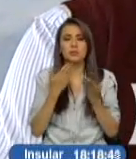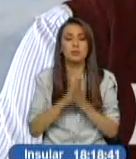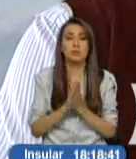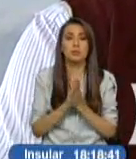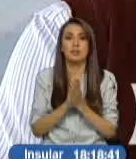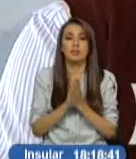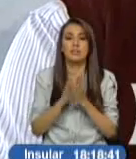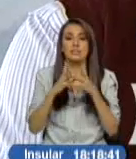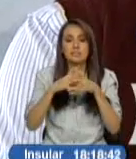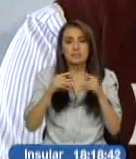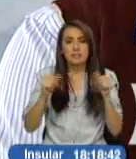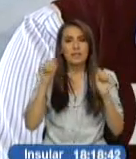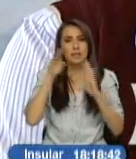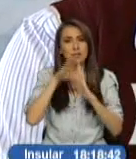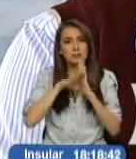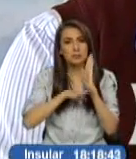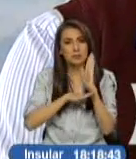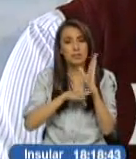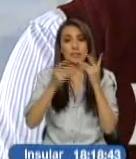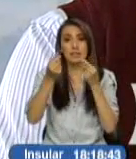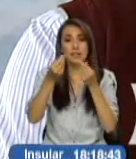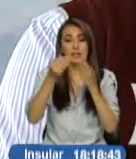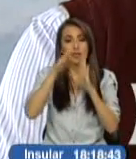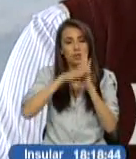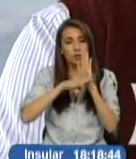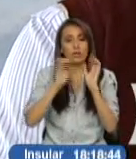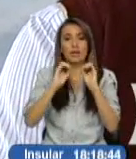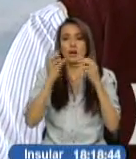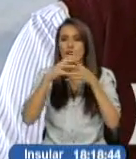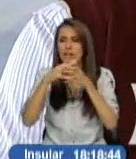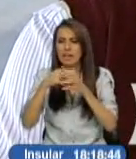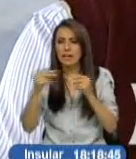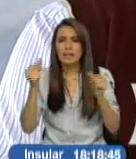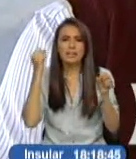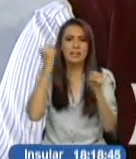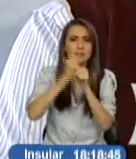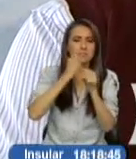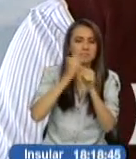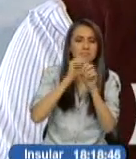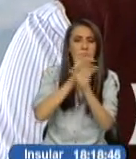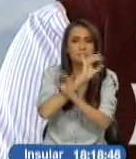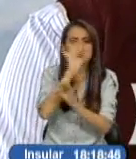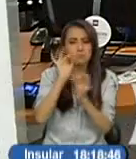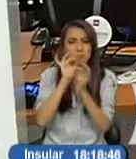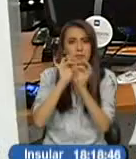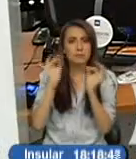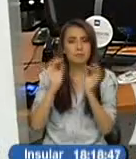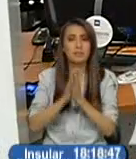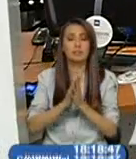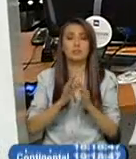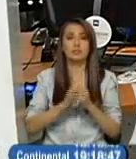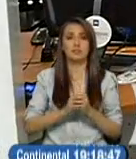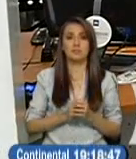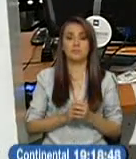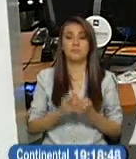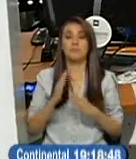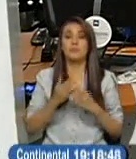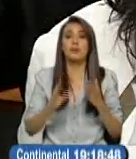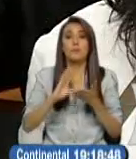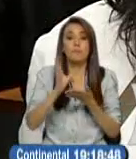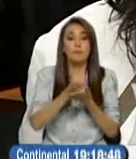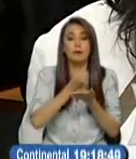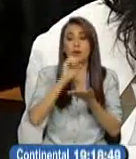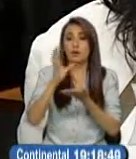con la disminución de costos, con la eficacia del sector público. Tras la recuperación de la